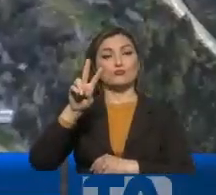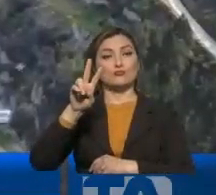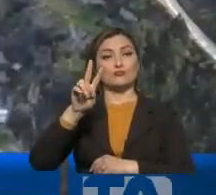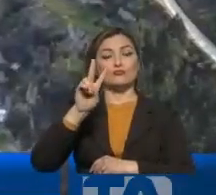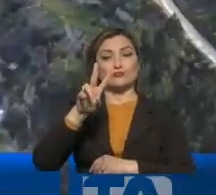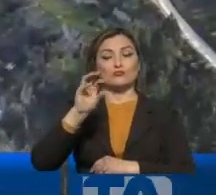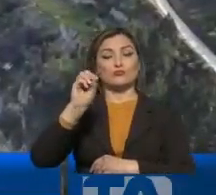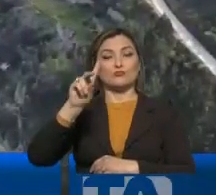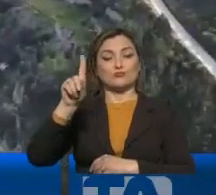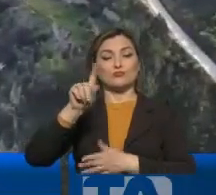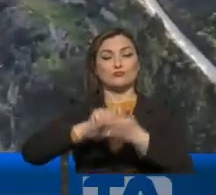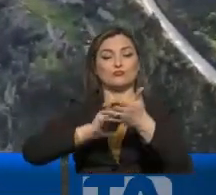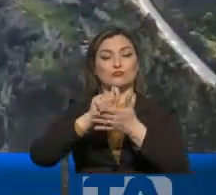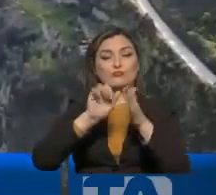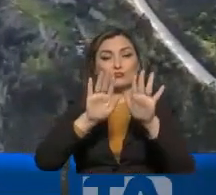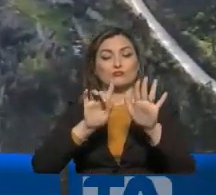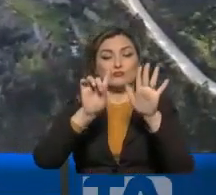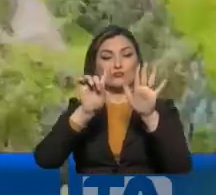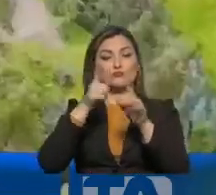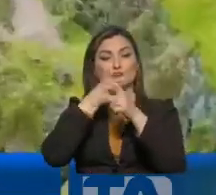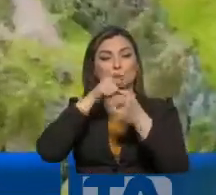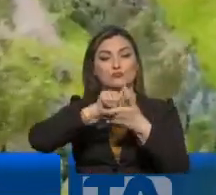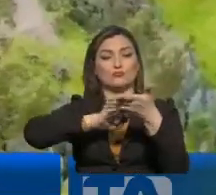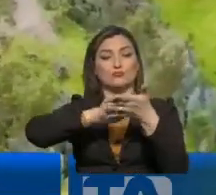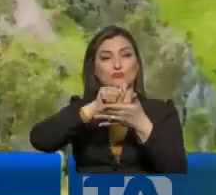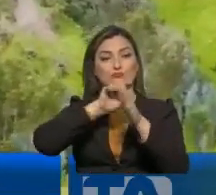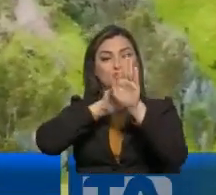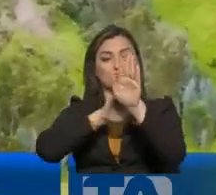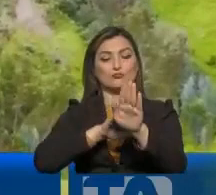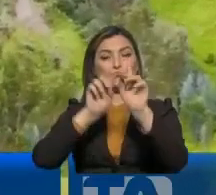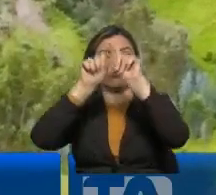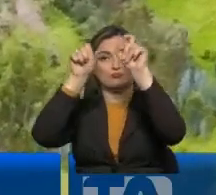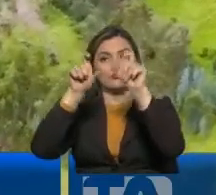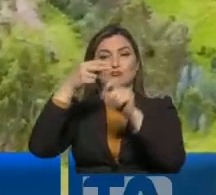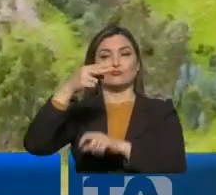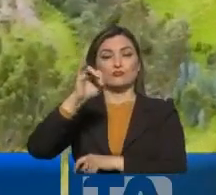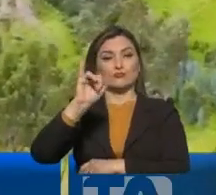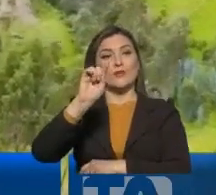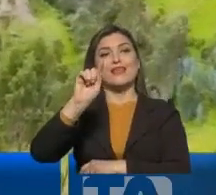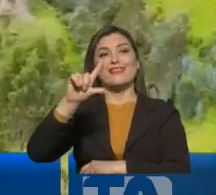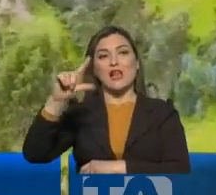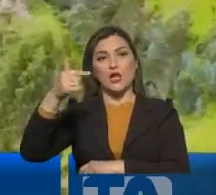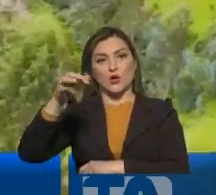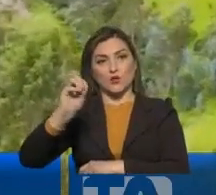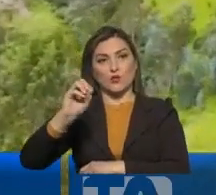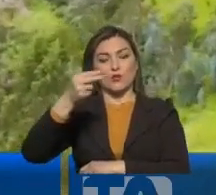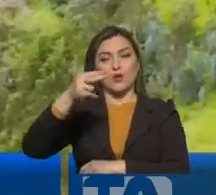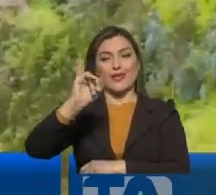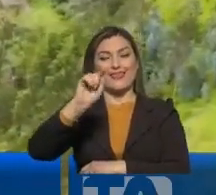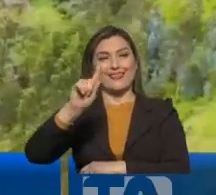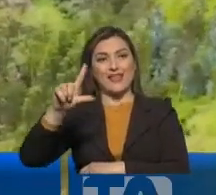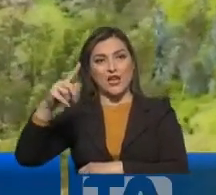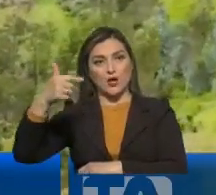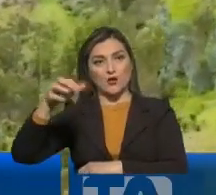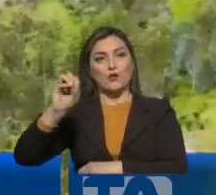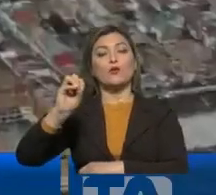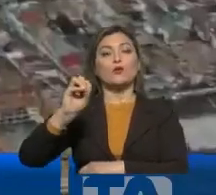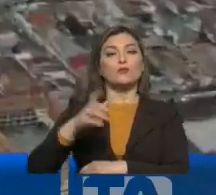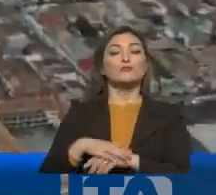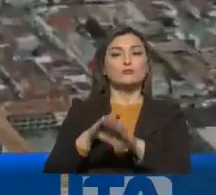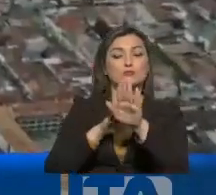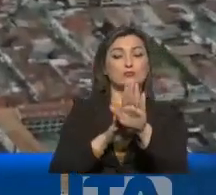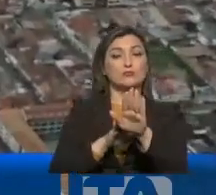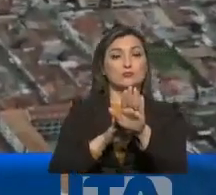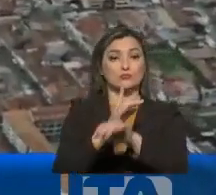16 de marzo se adjudica al oferente compañía hidalgo hidalgo s a la ejecución del proyecto que tiene por objeto